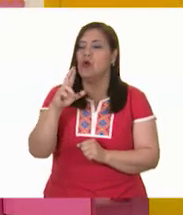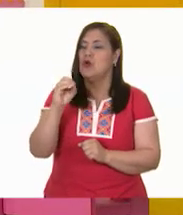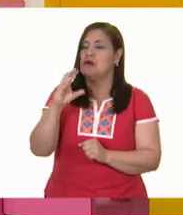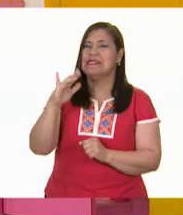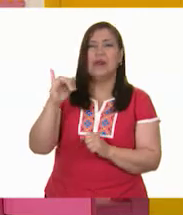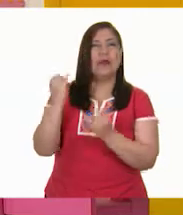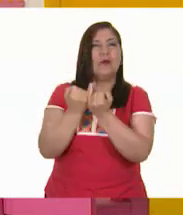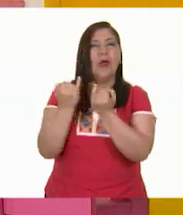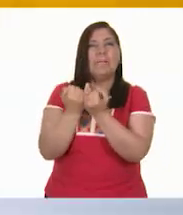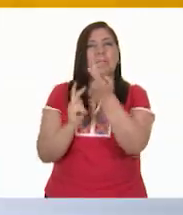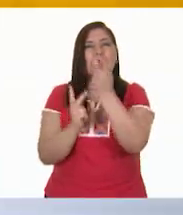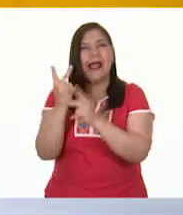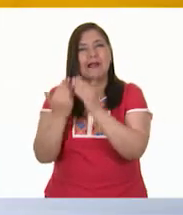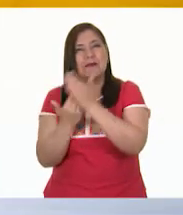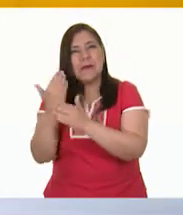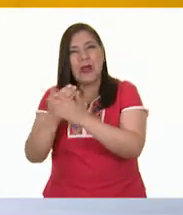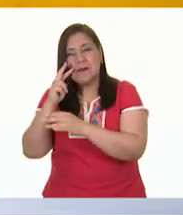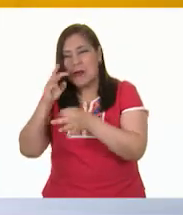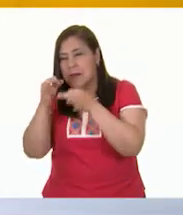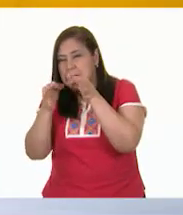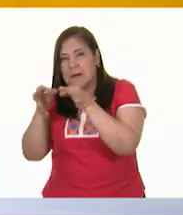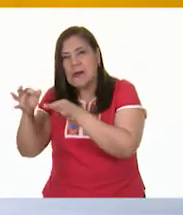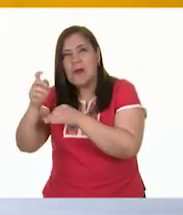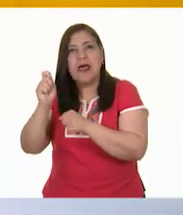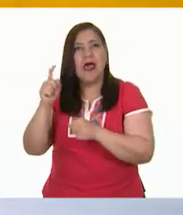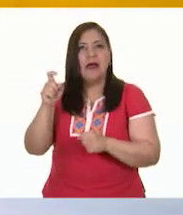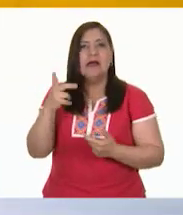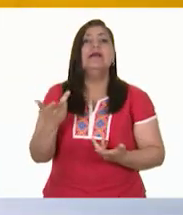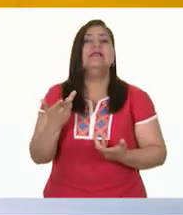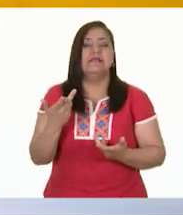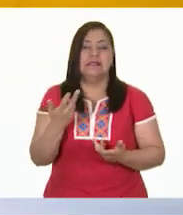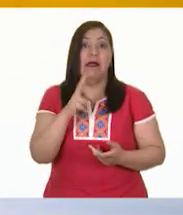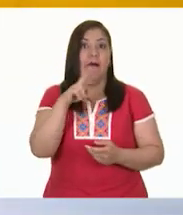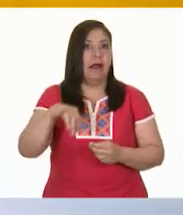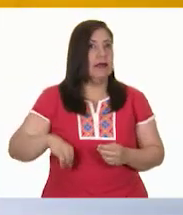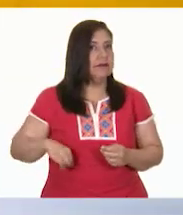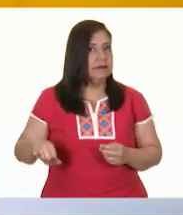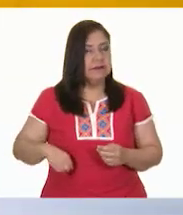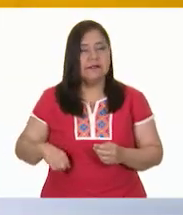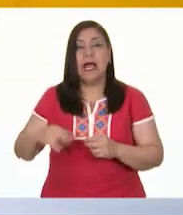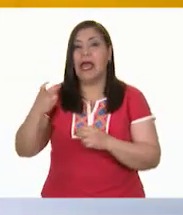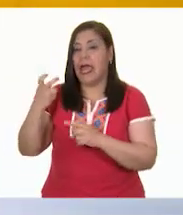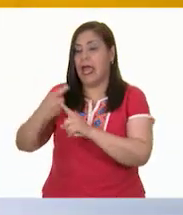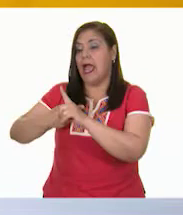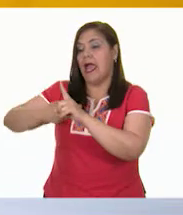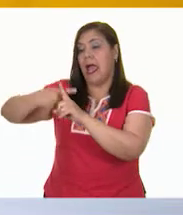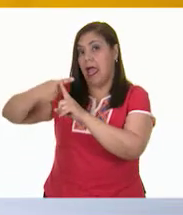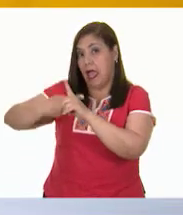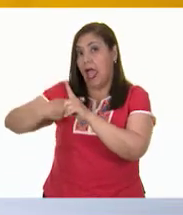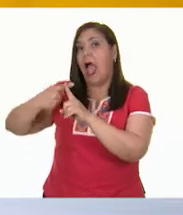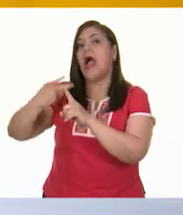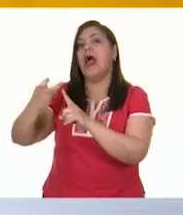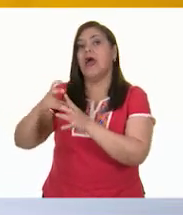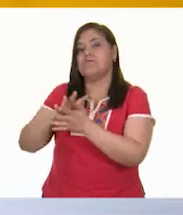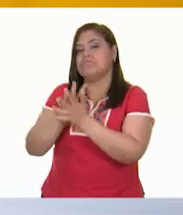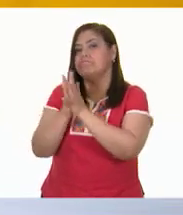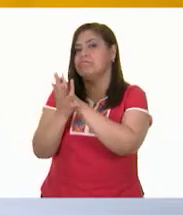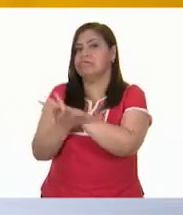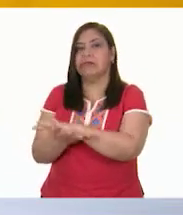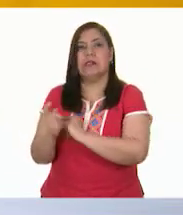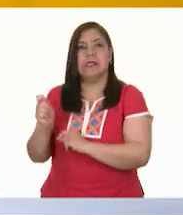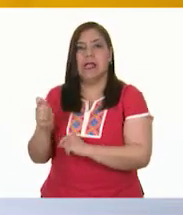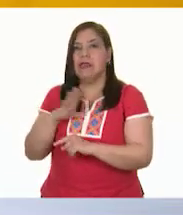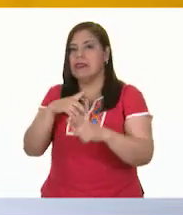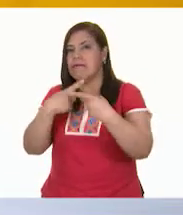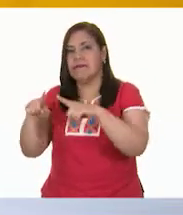miren. ¡Guau, maestro, qué interesante! ¿Ya viste cómo el cambio de temperatura afecta mucho también a los materiales? Ajá.